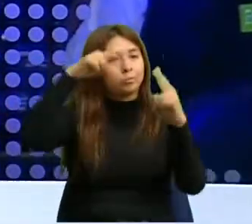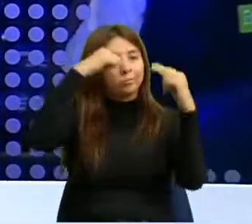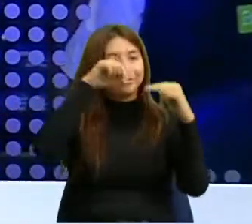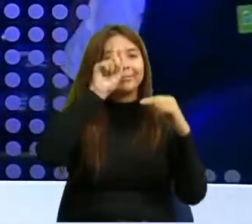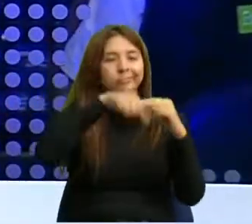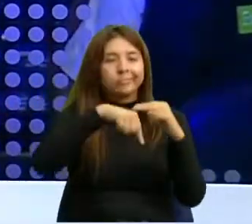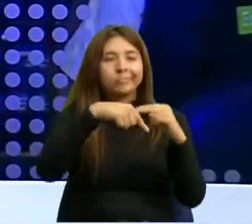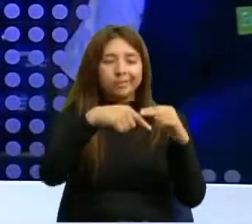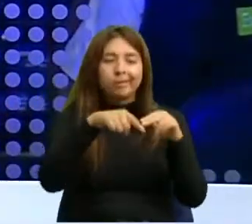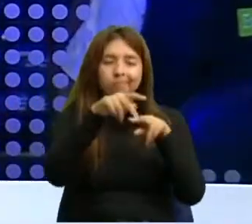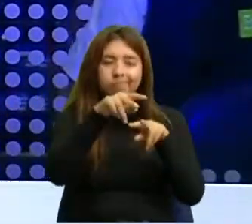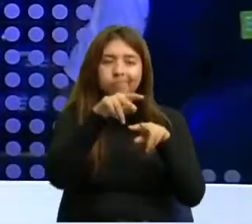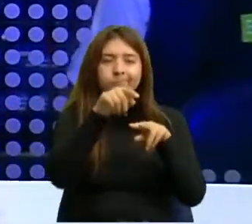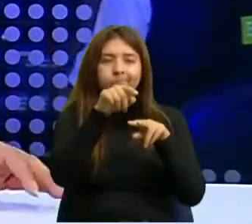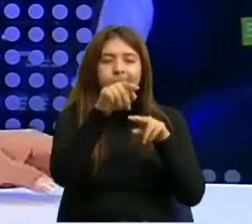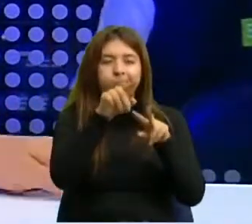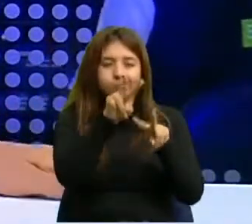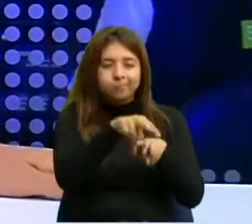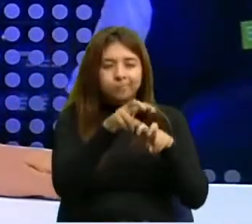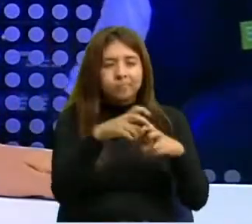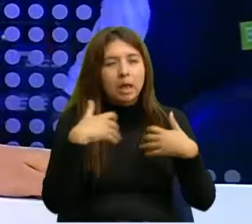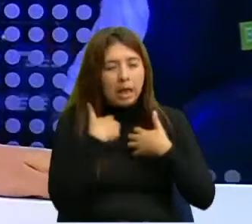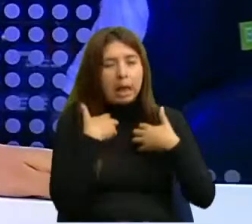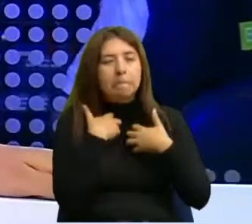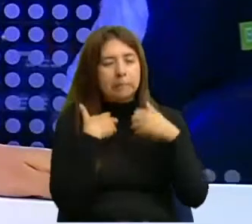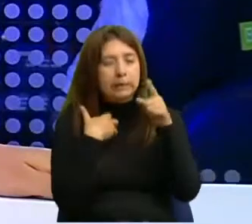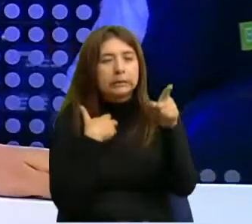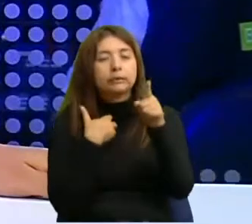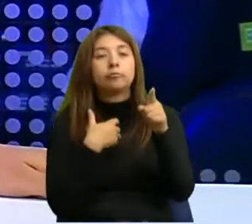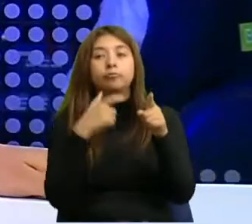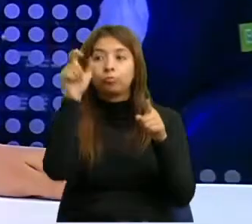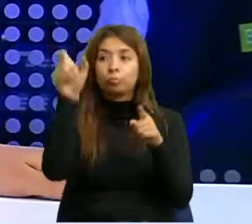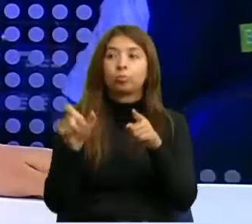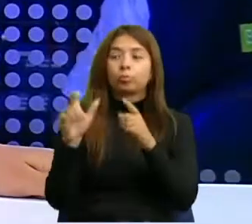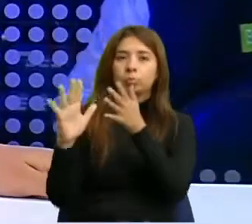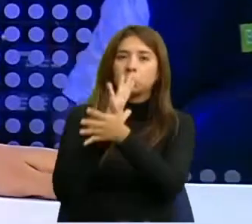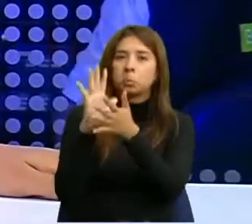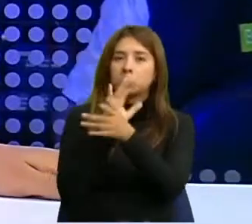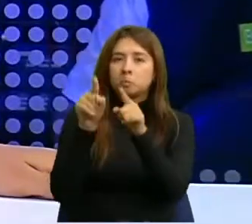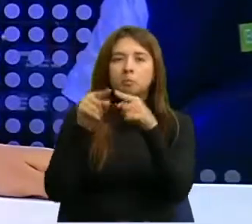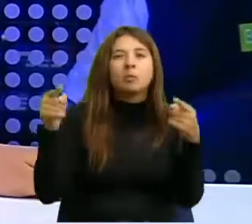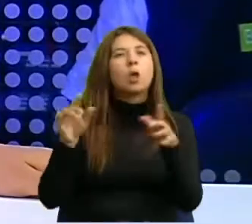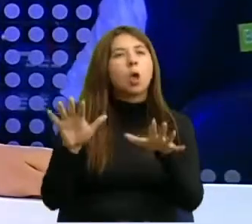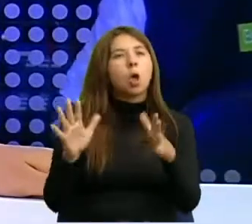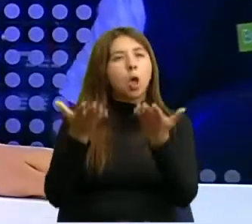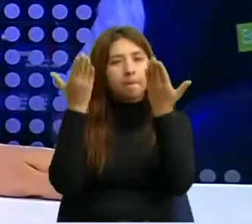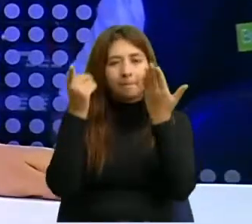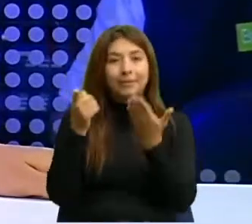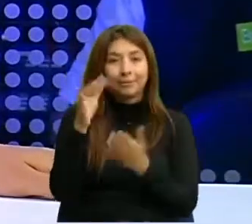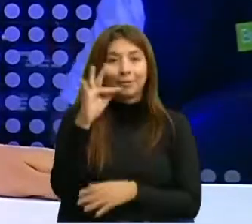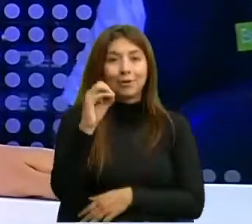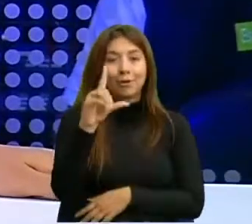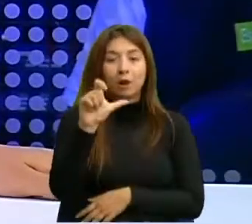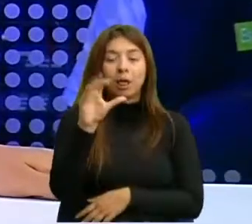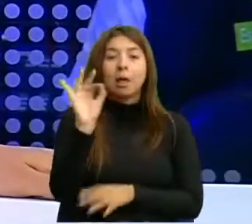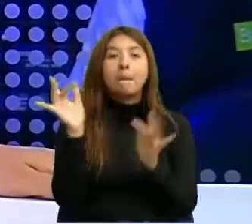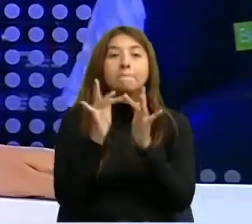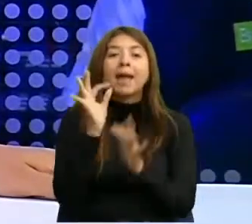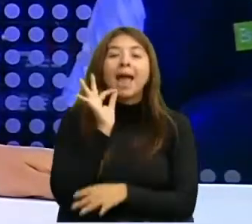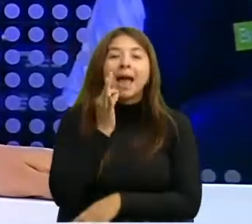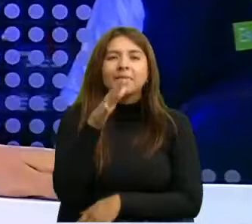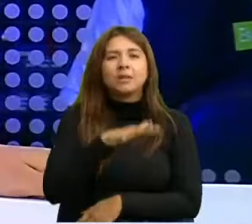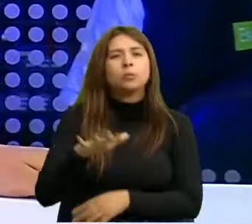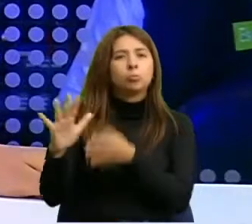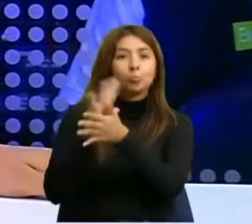municipio. Nuestro enviado especial a este municipio nos tiene más detalles del progreso de Toledo, tierra cafetera. Alfredo,